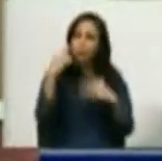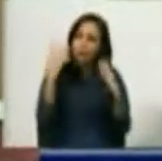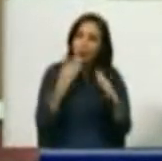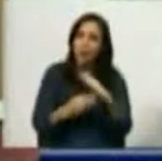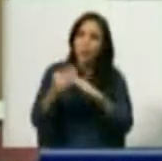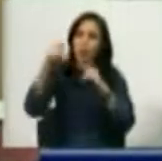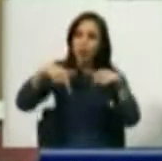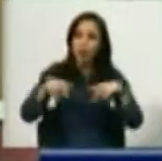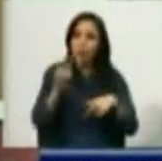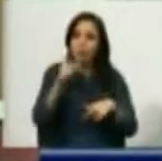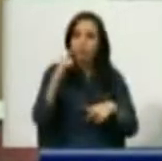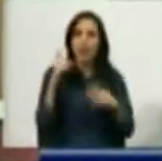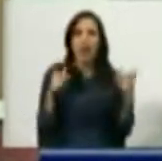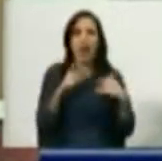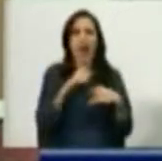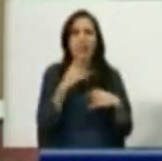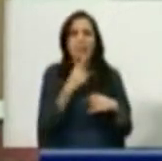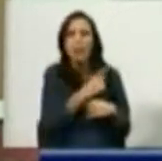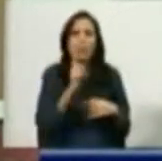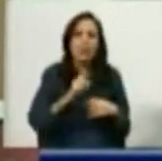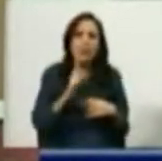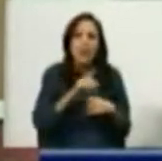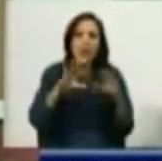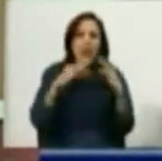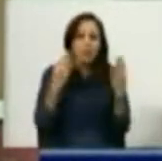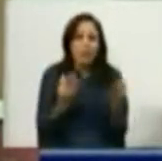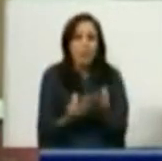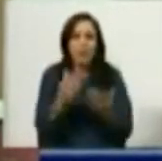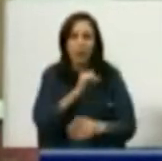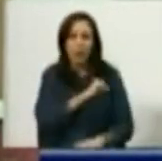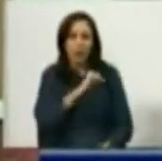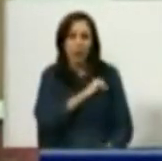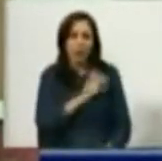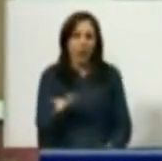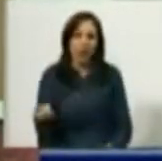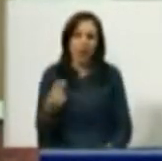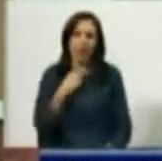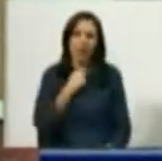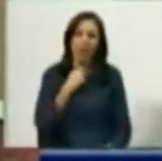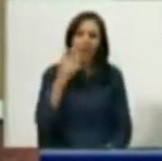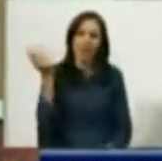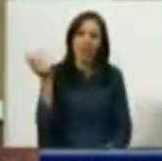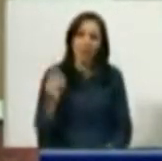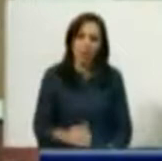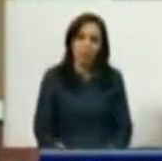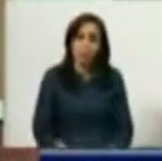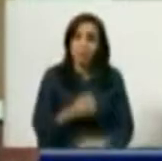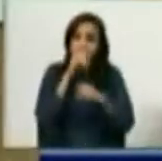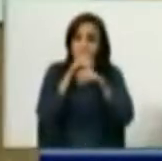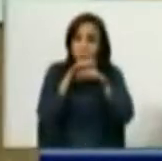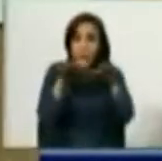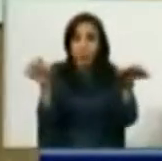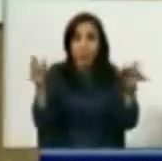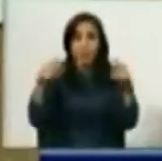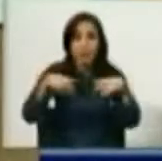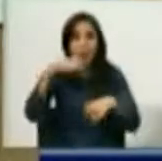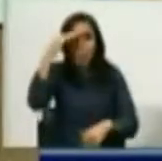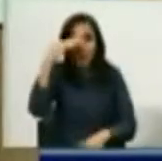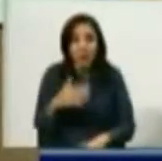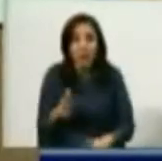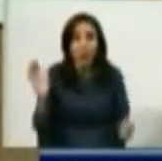le mintió la familia del niño un cobarde Entonces le mando un mensaje a nuestra Fuerza Armada nacional bolivariana